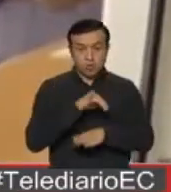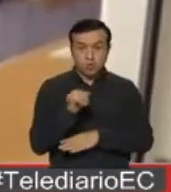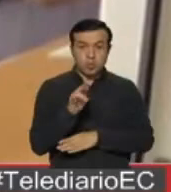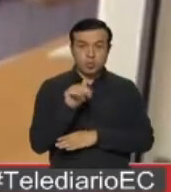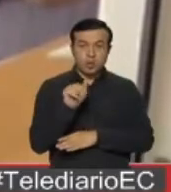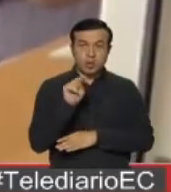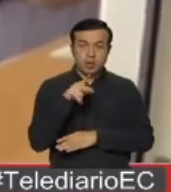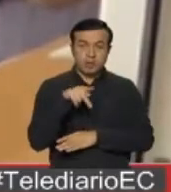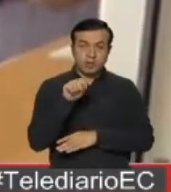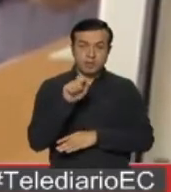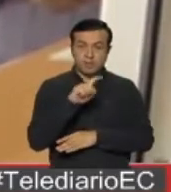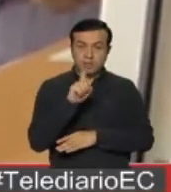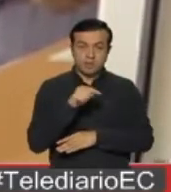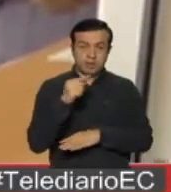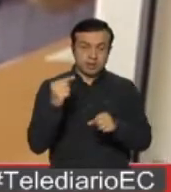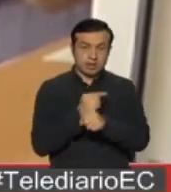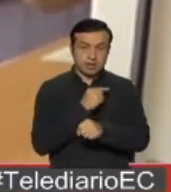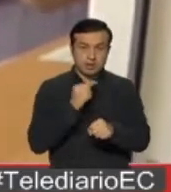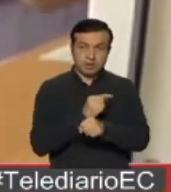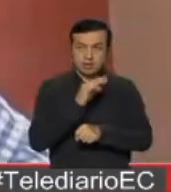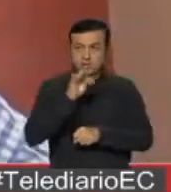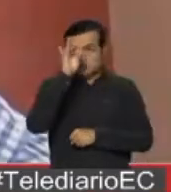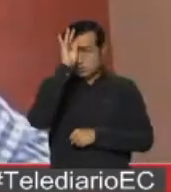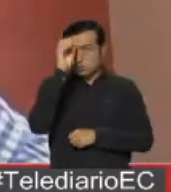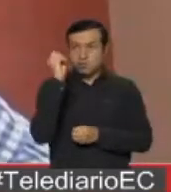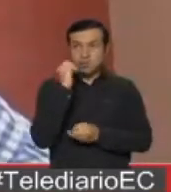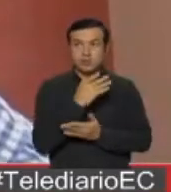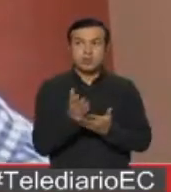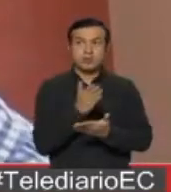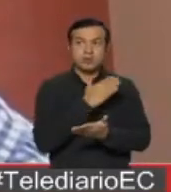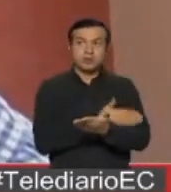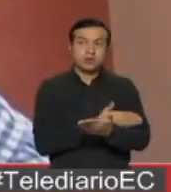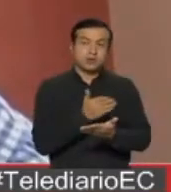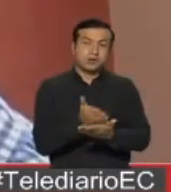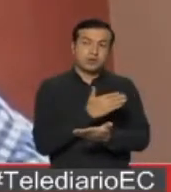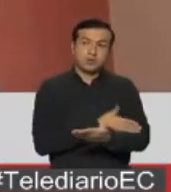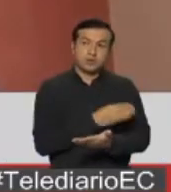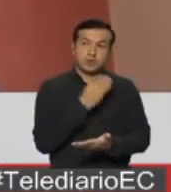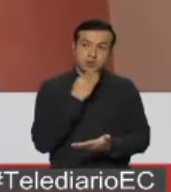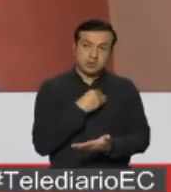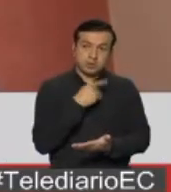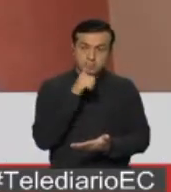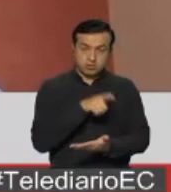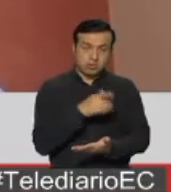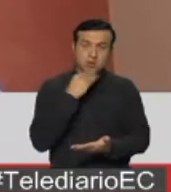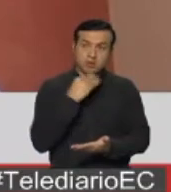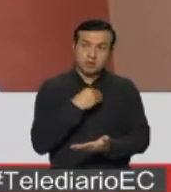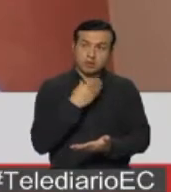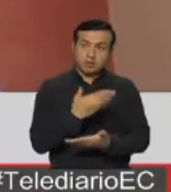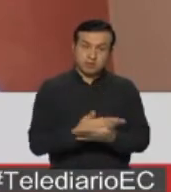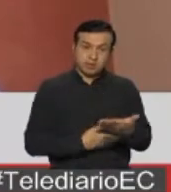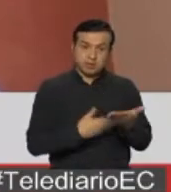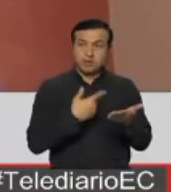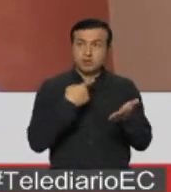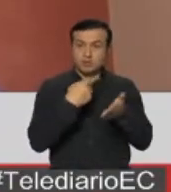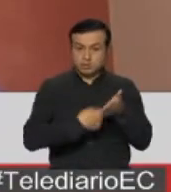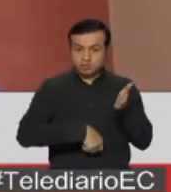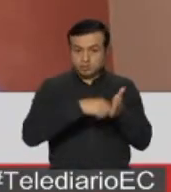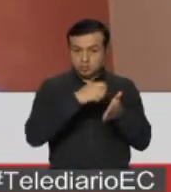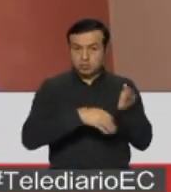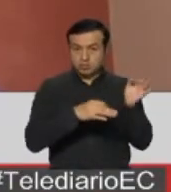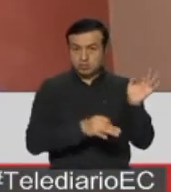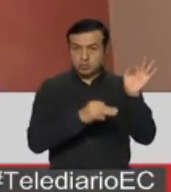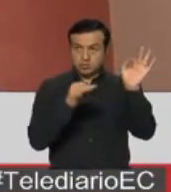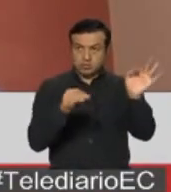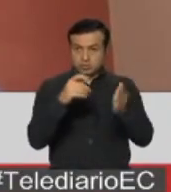Páez, gerente general del Hospital Carlos Andrade Marín. Previa notificación del interesado, indicando que autoriza la